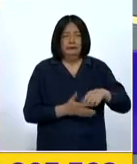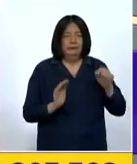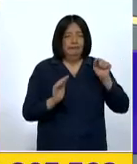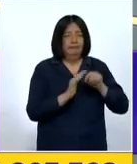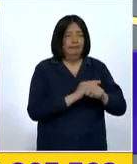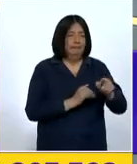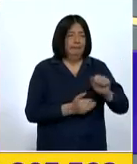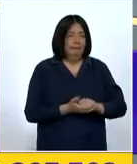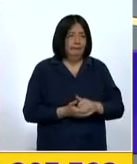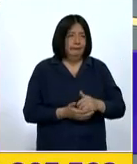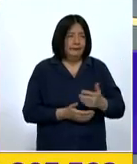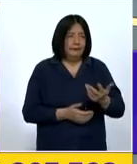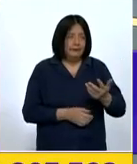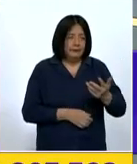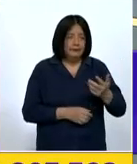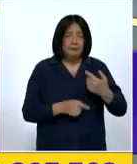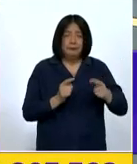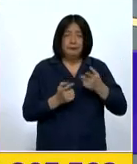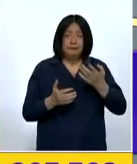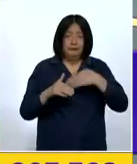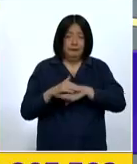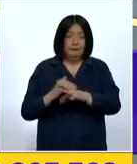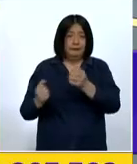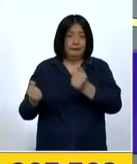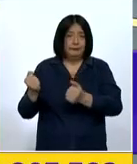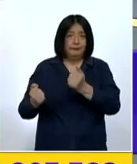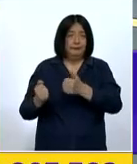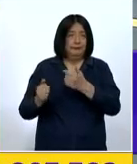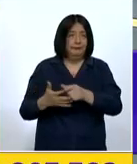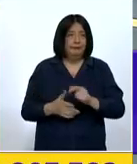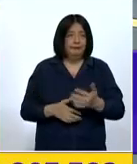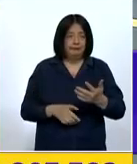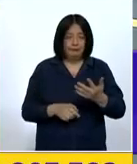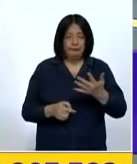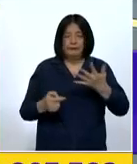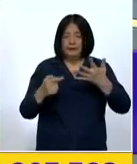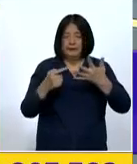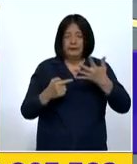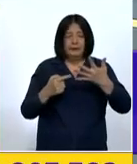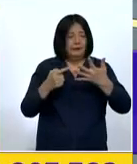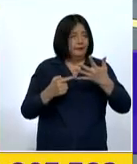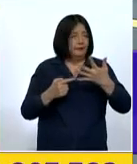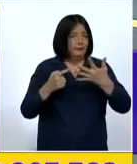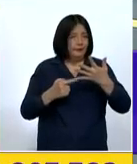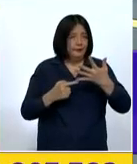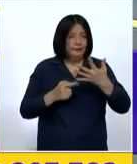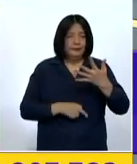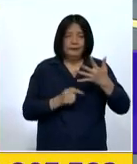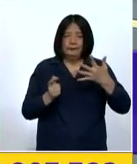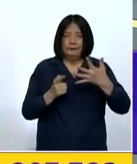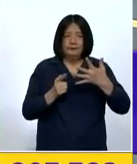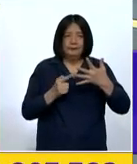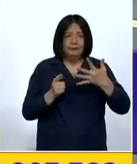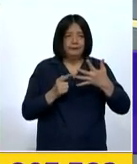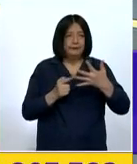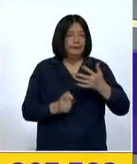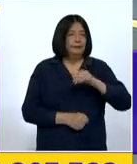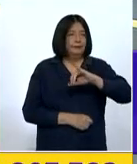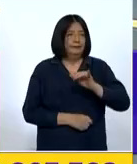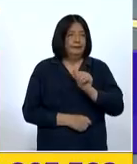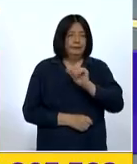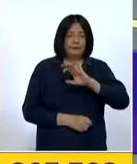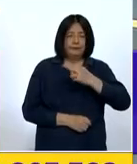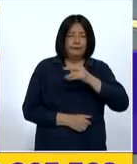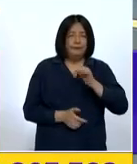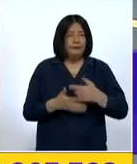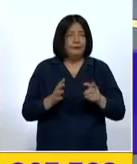hecho y el asesinato, pero en el vehículo negro, en el Toyota, quedan dos delincuentes más. Se trata de Hachi, que actúa